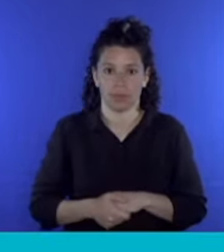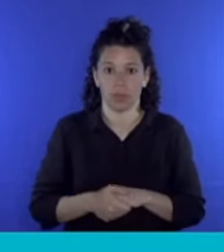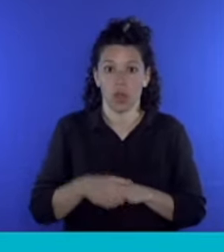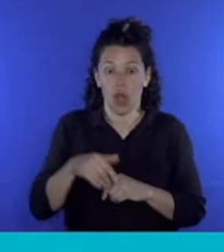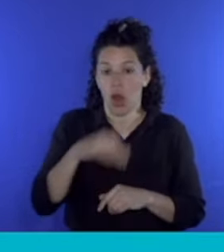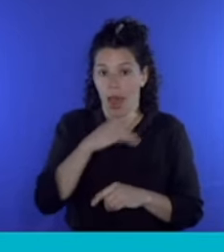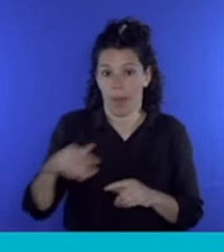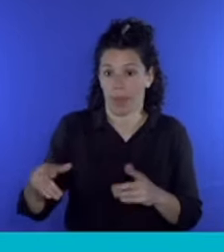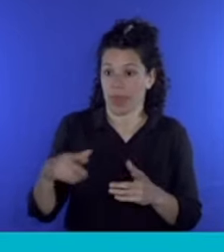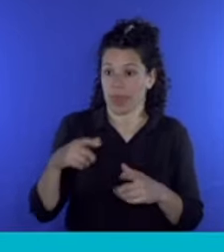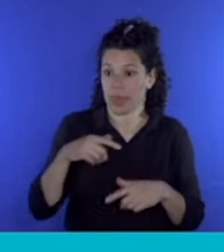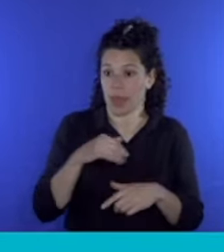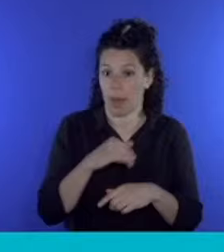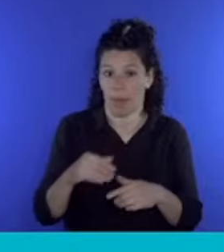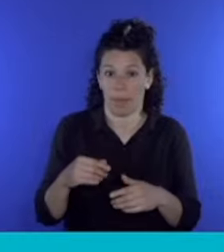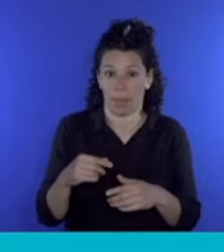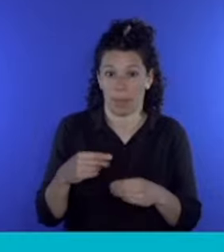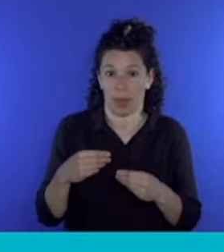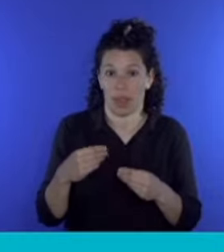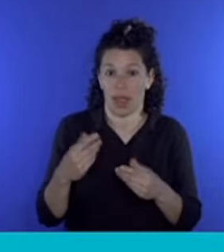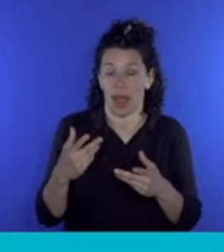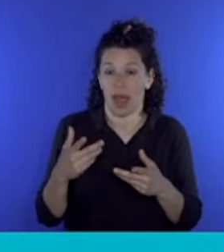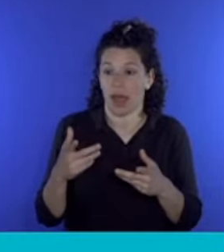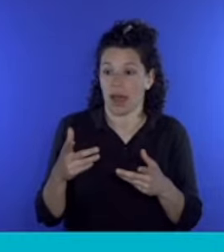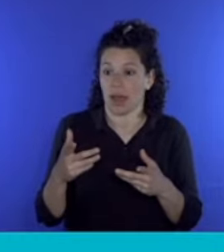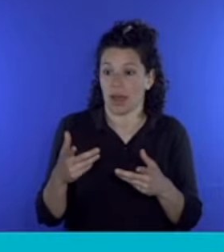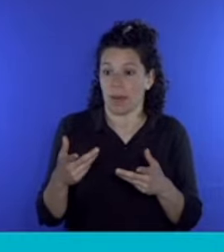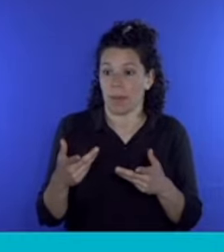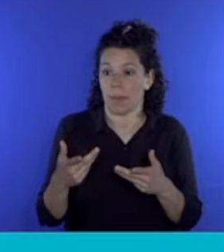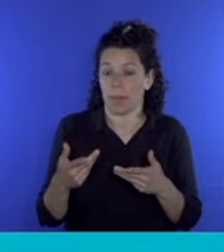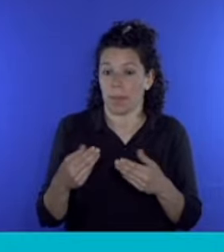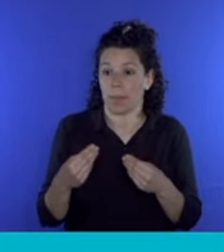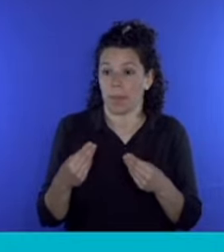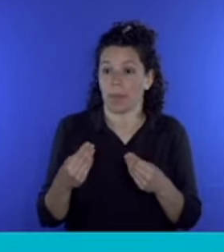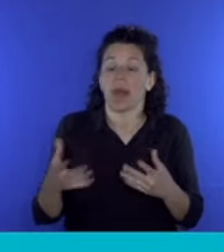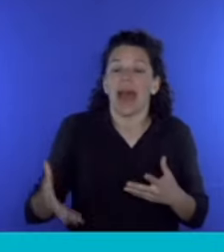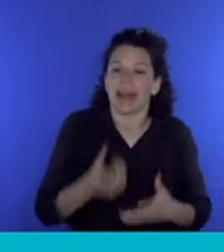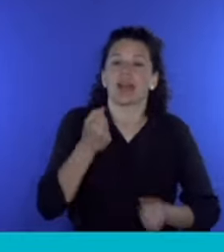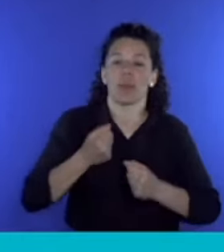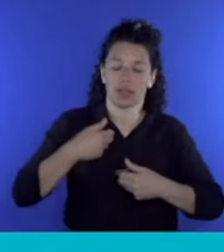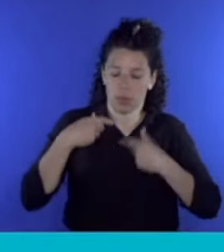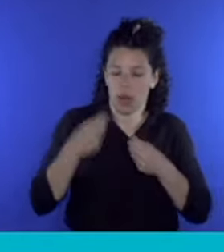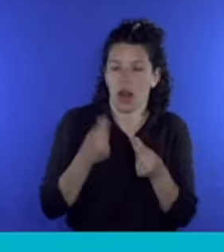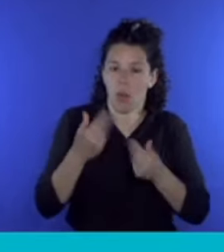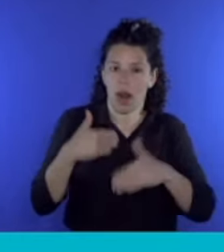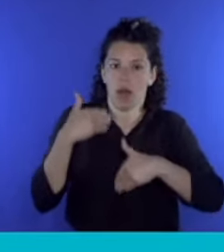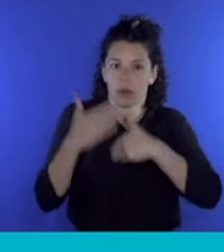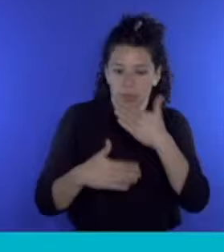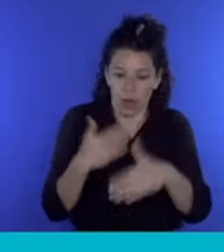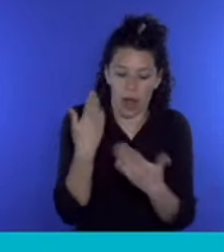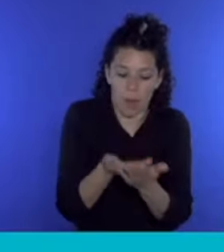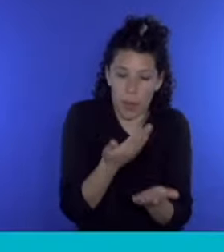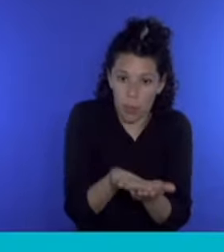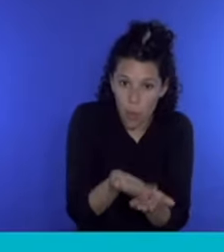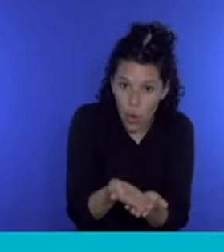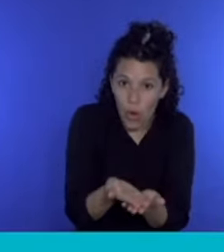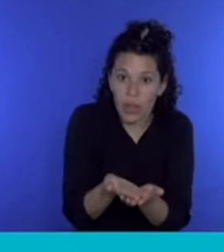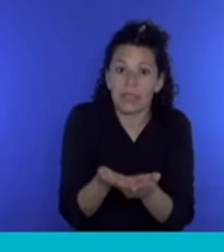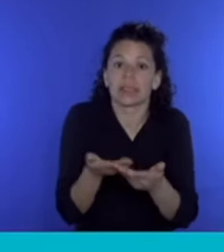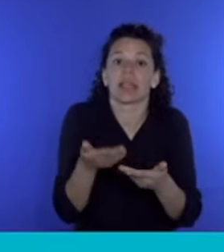dimos a la recuperación y puesta en valor con y la propuesta de